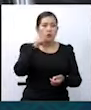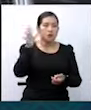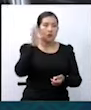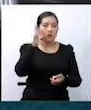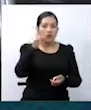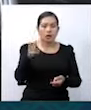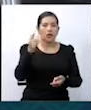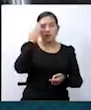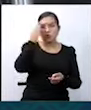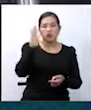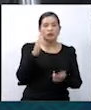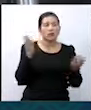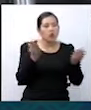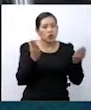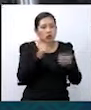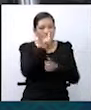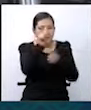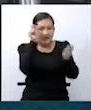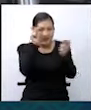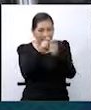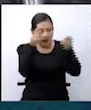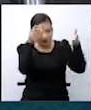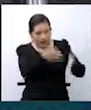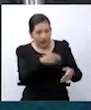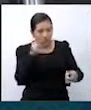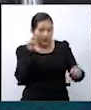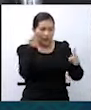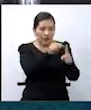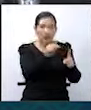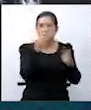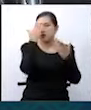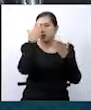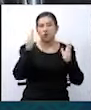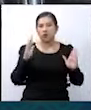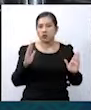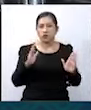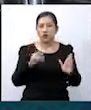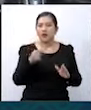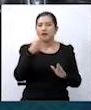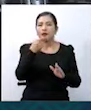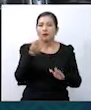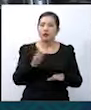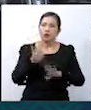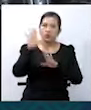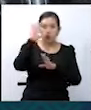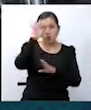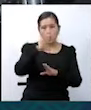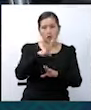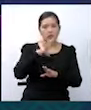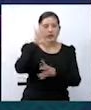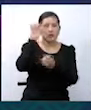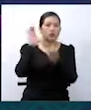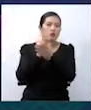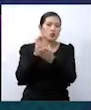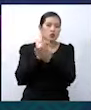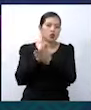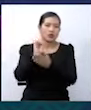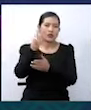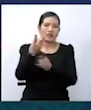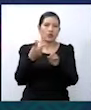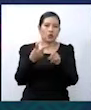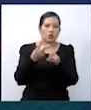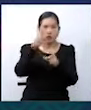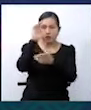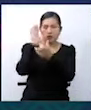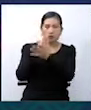del cuerpo, puesto que la señora Zenobia desconocía el lugar donde habría sido enterrada el menor de 4 años.